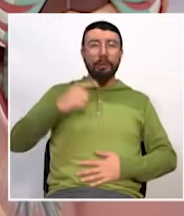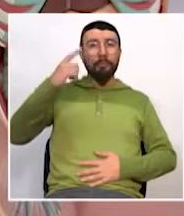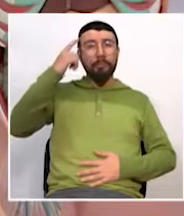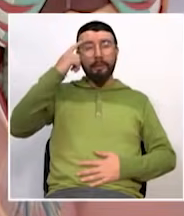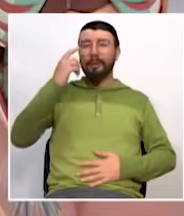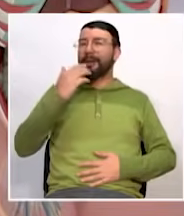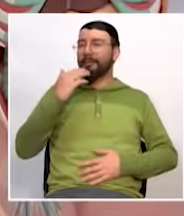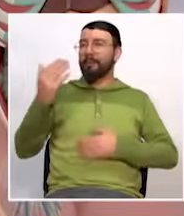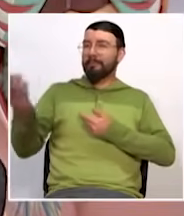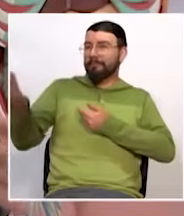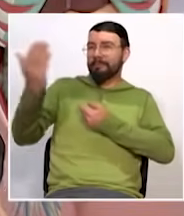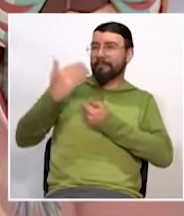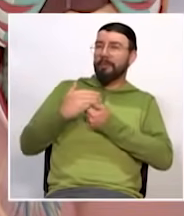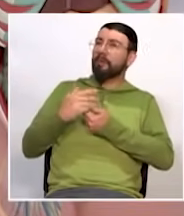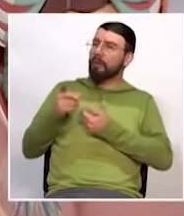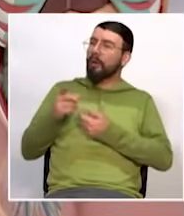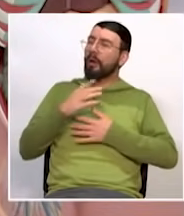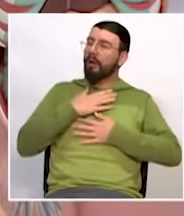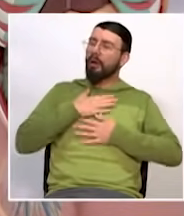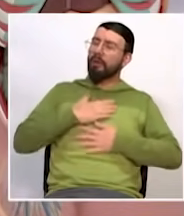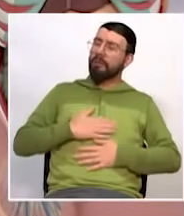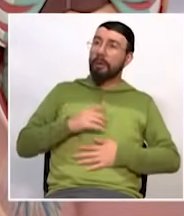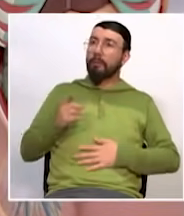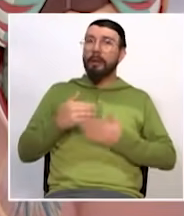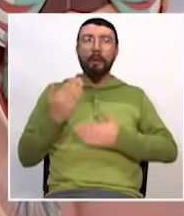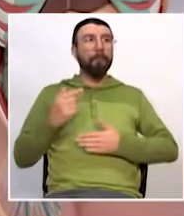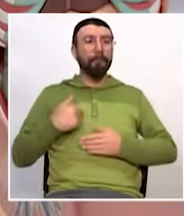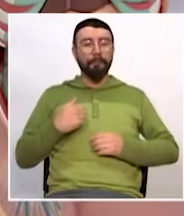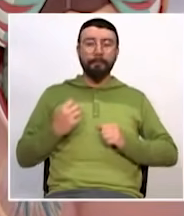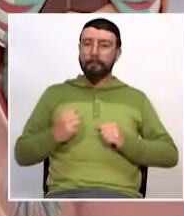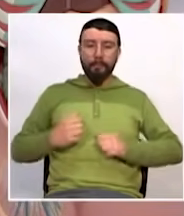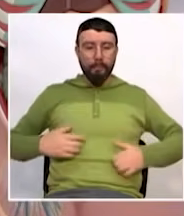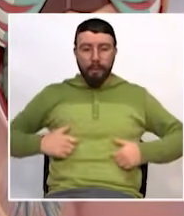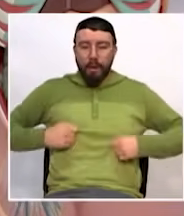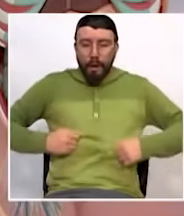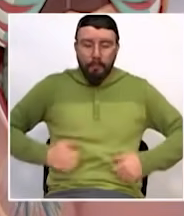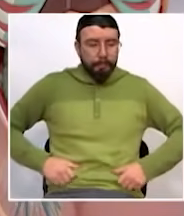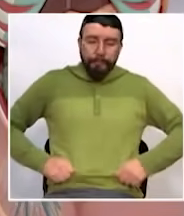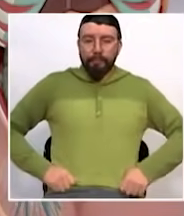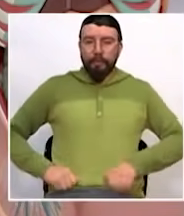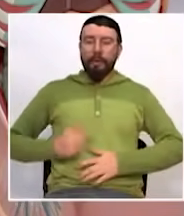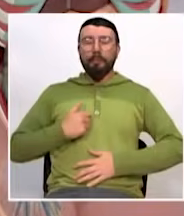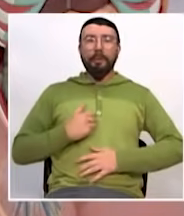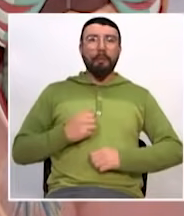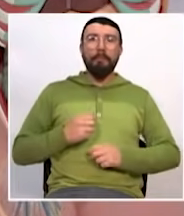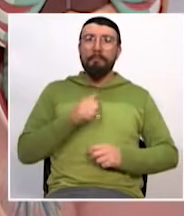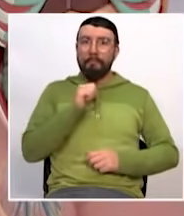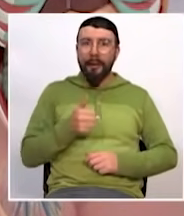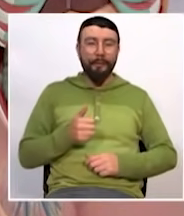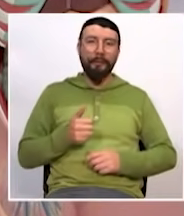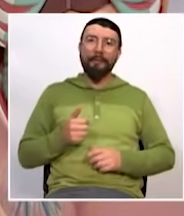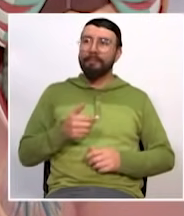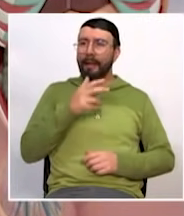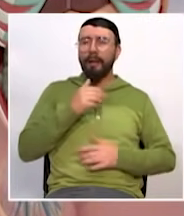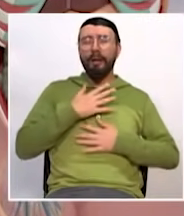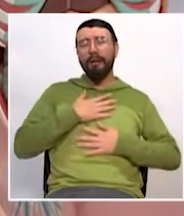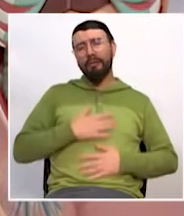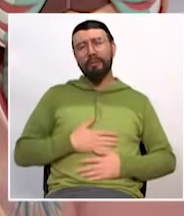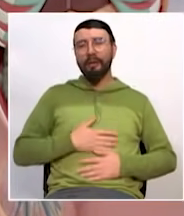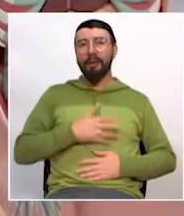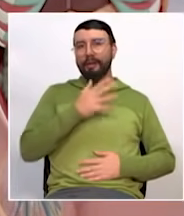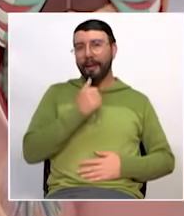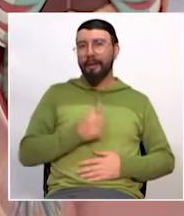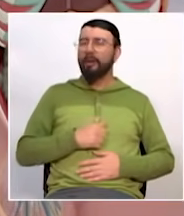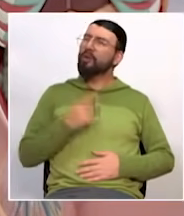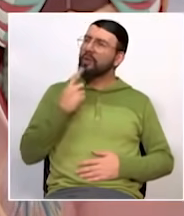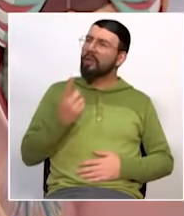consultorio de una persona yo digo relájese comienza a ser bueno para relajar yo que comienzas a tensionarse si yo